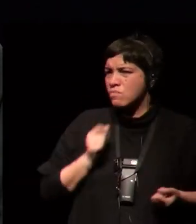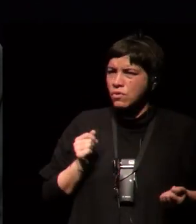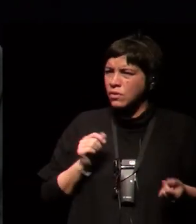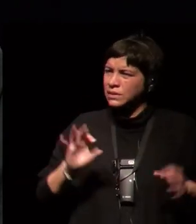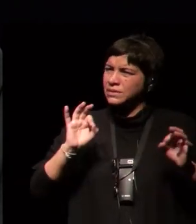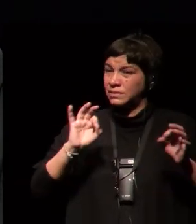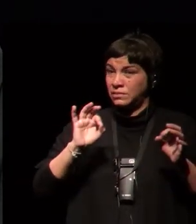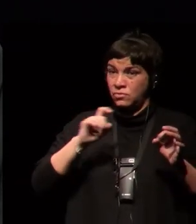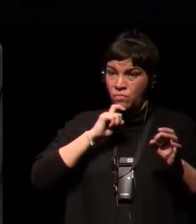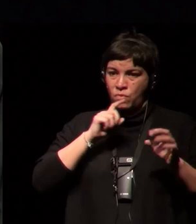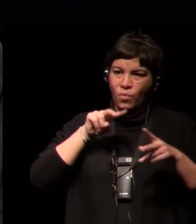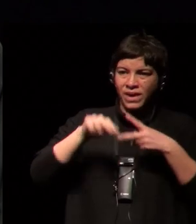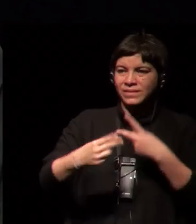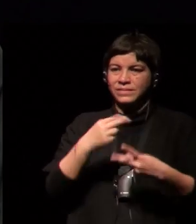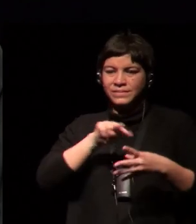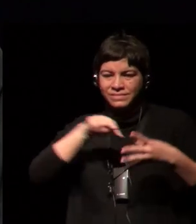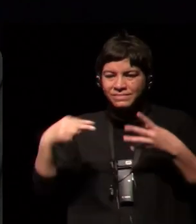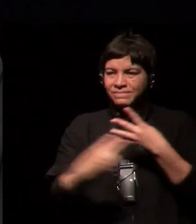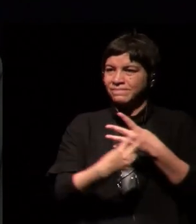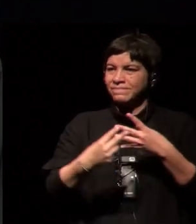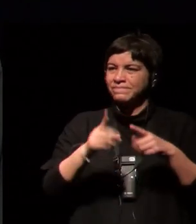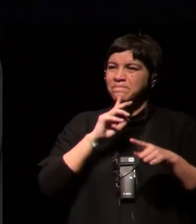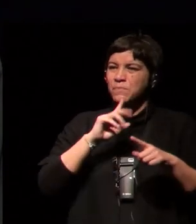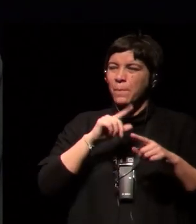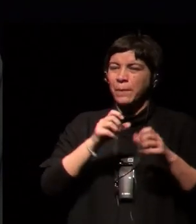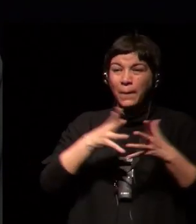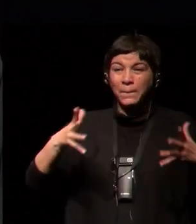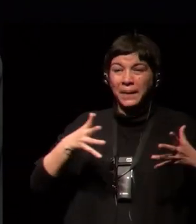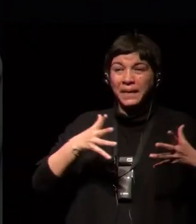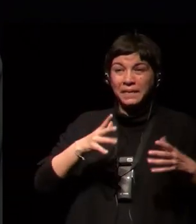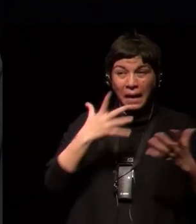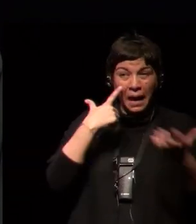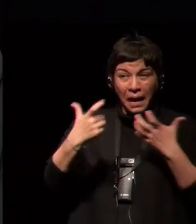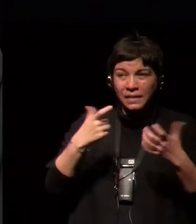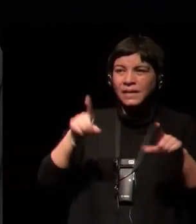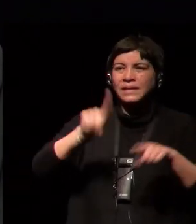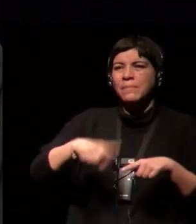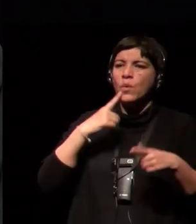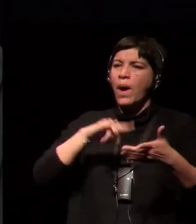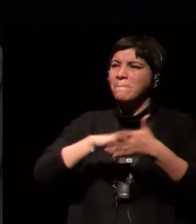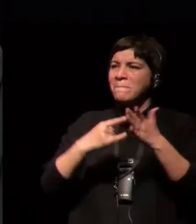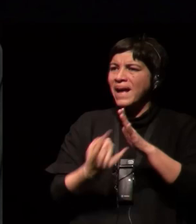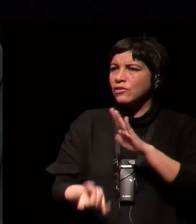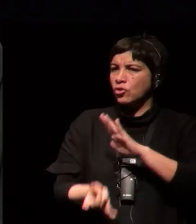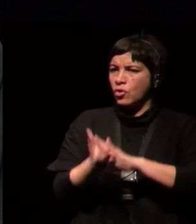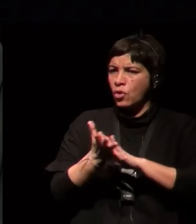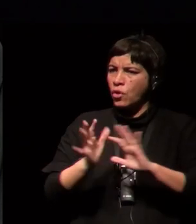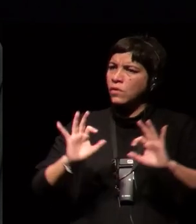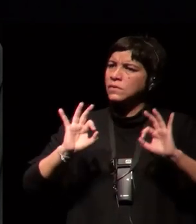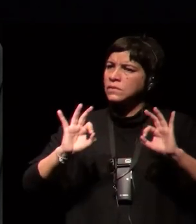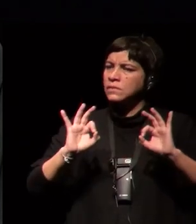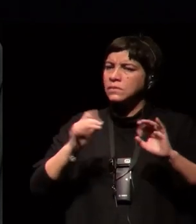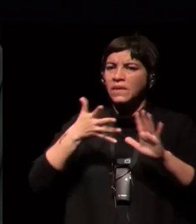Big Art ha llevado a cabo, ha desarrollado un método para precisamente definir esos ámbitos de